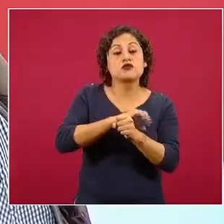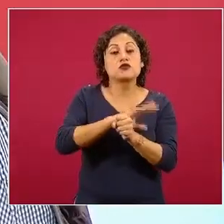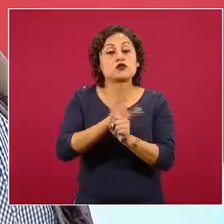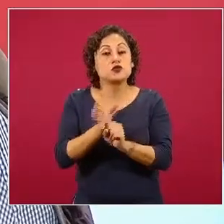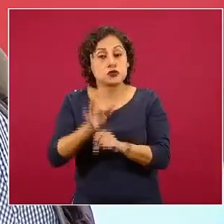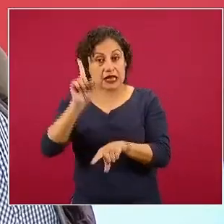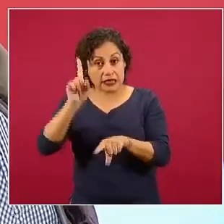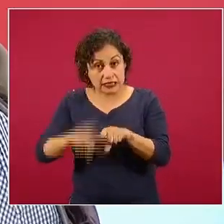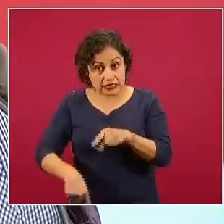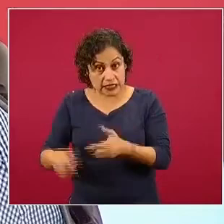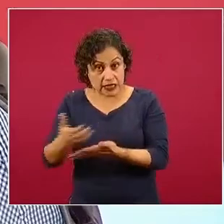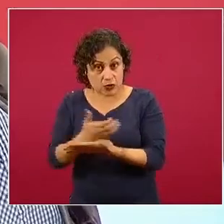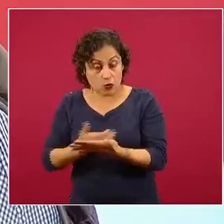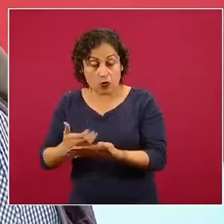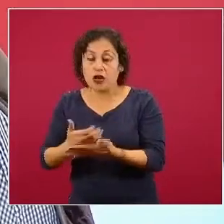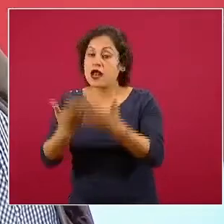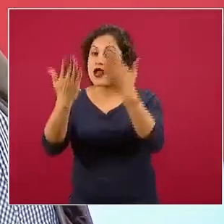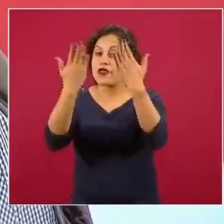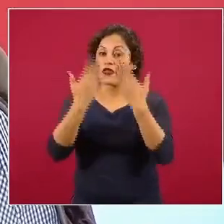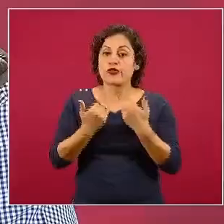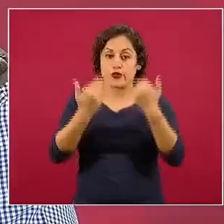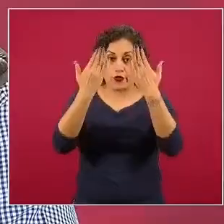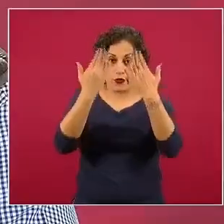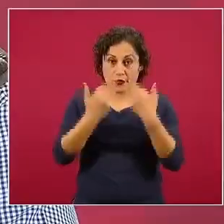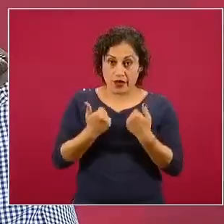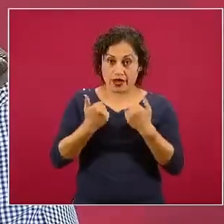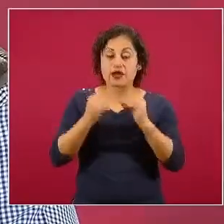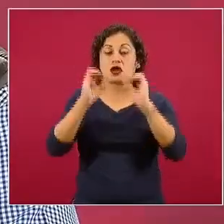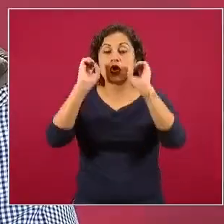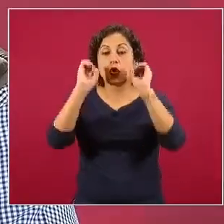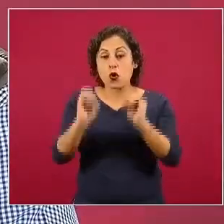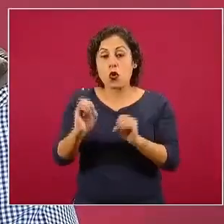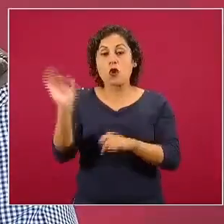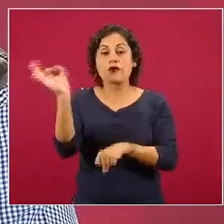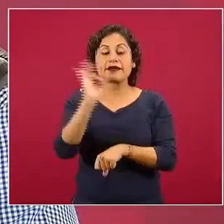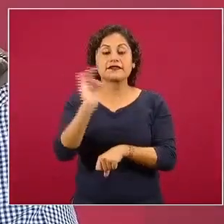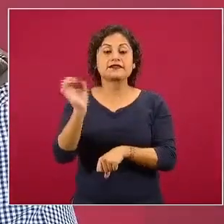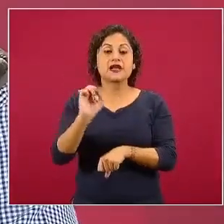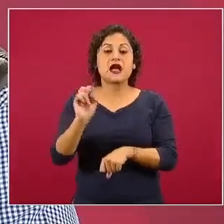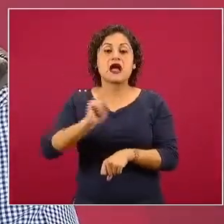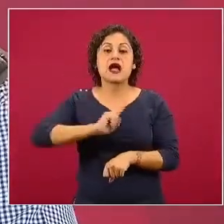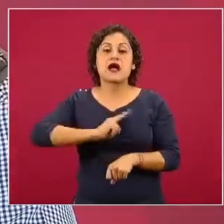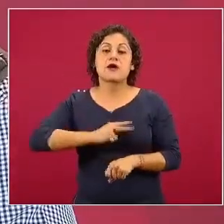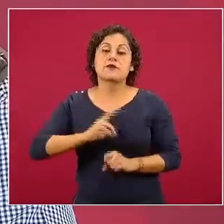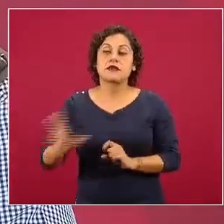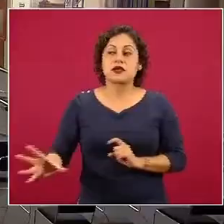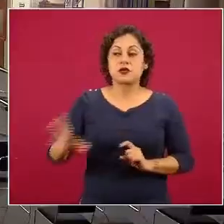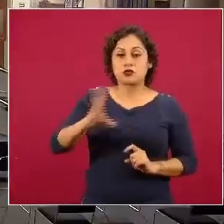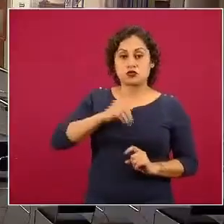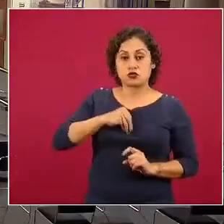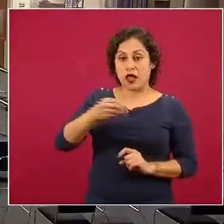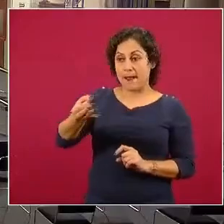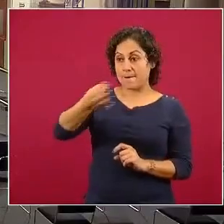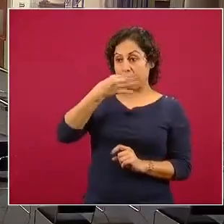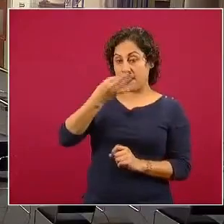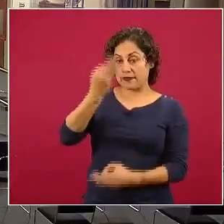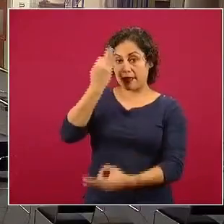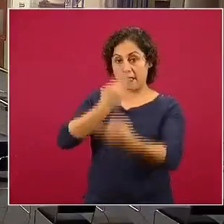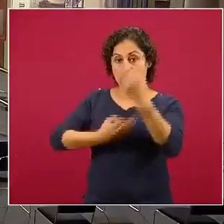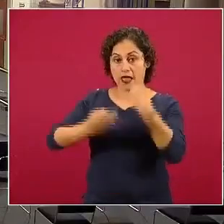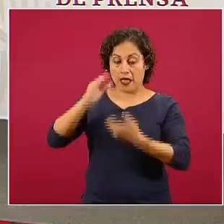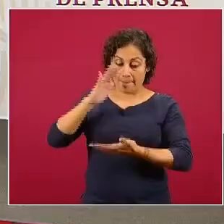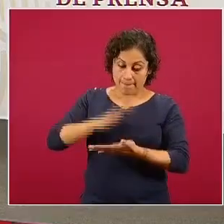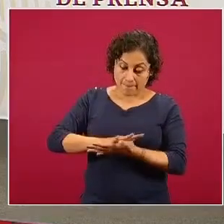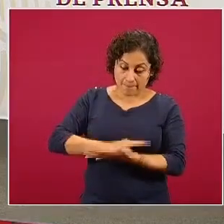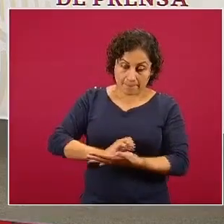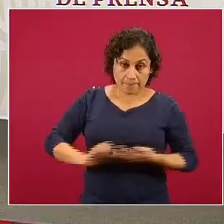virus SARS-CoV-2 o que en su momento inclusive limite la replicación viral o que aniquile el virus. El virus va a seguir